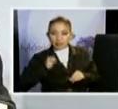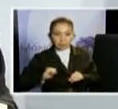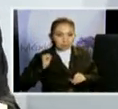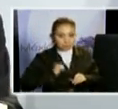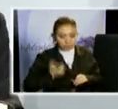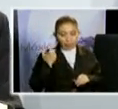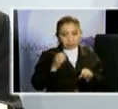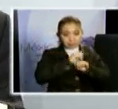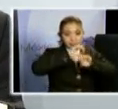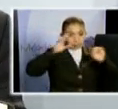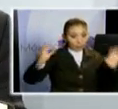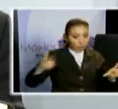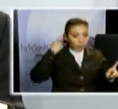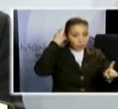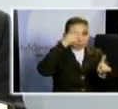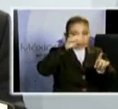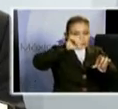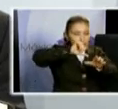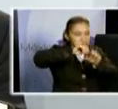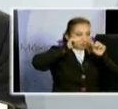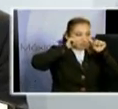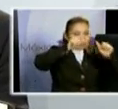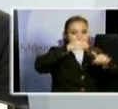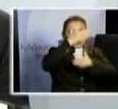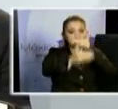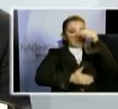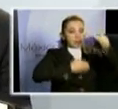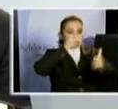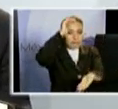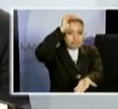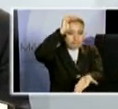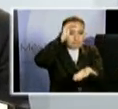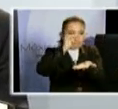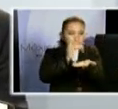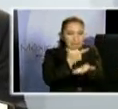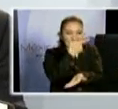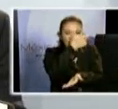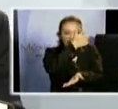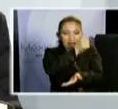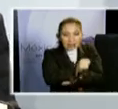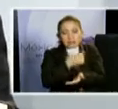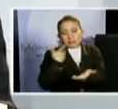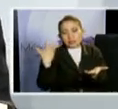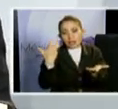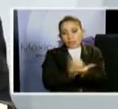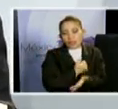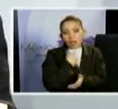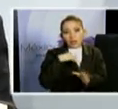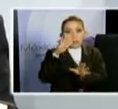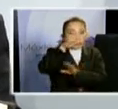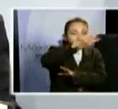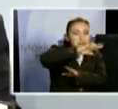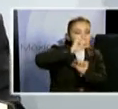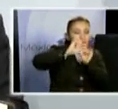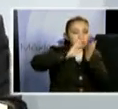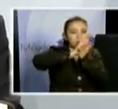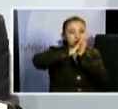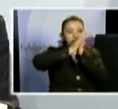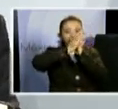es claro que el objetivo central es avanzar hacia una reducción sustantiva de emisiones y lograr una transición gradual a